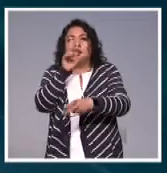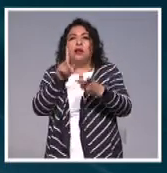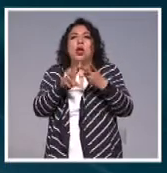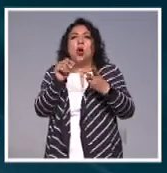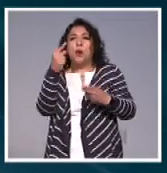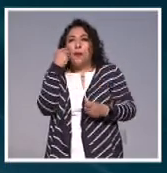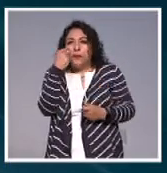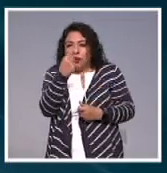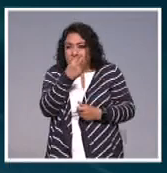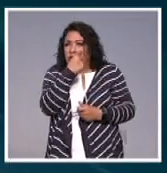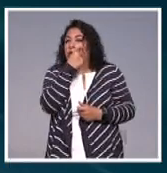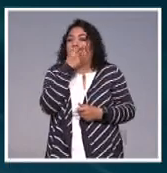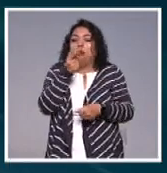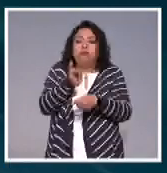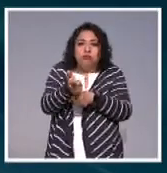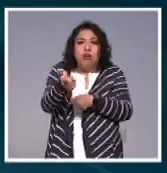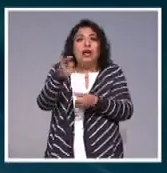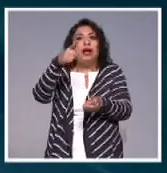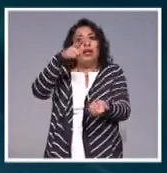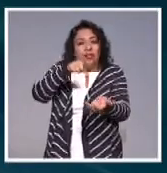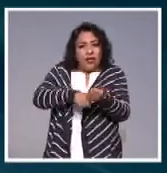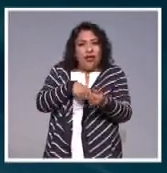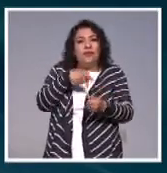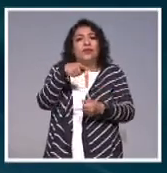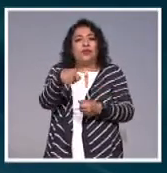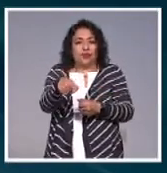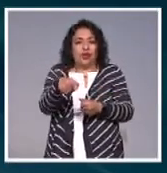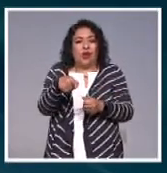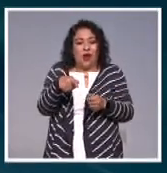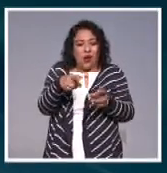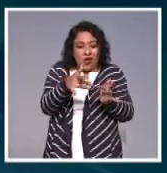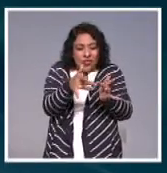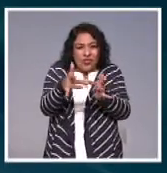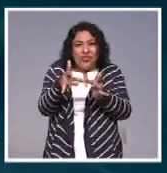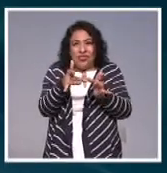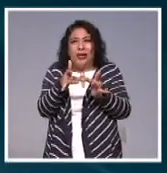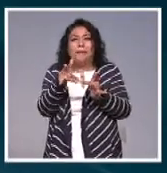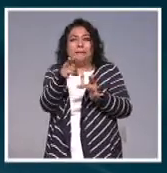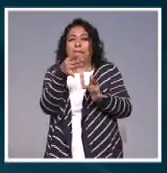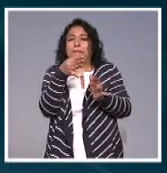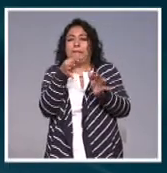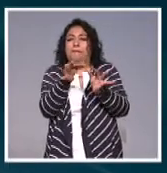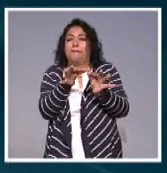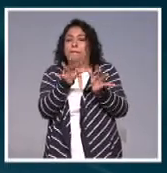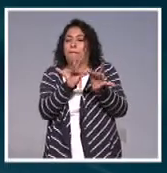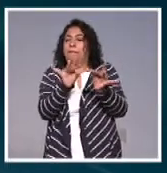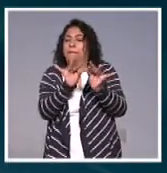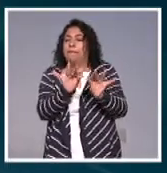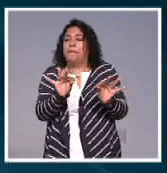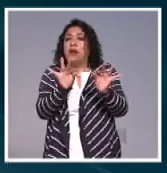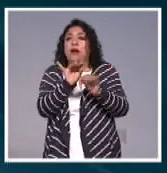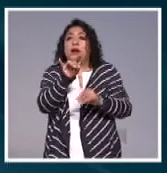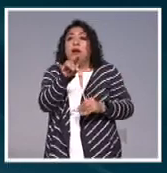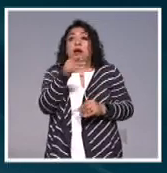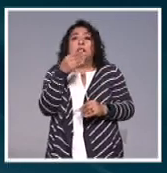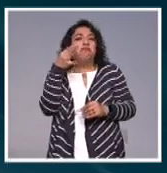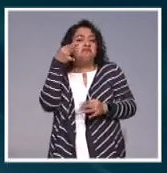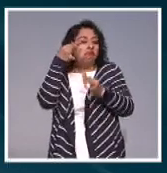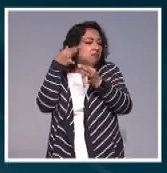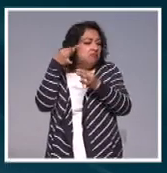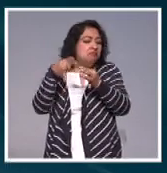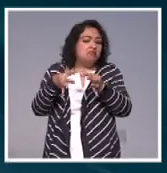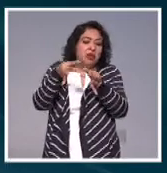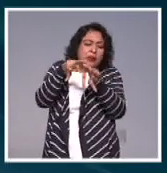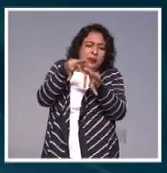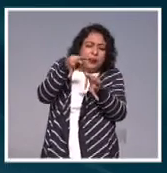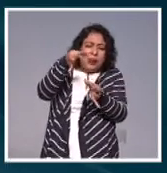señales ópticas que ocurren dentro de estos pequeños canales que, como dijiste perfectamente bien, pueden ser del tamaño de un cabello,